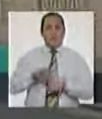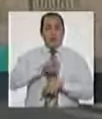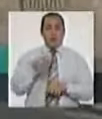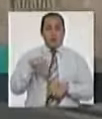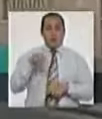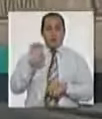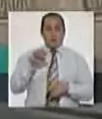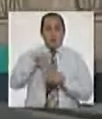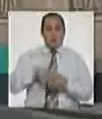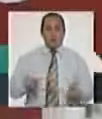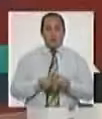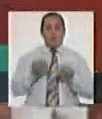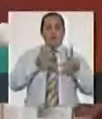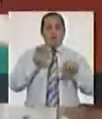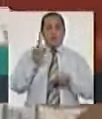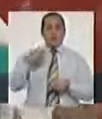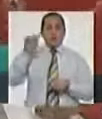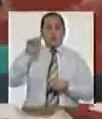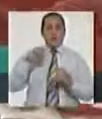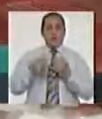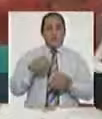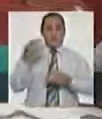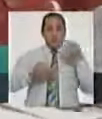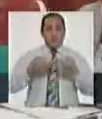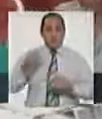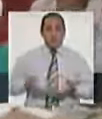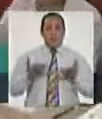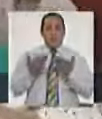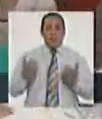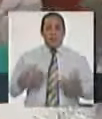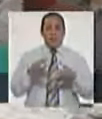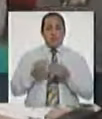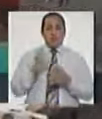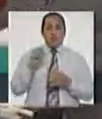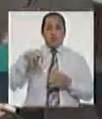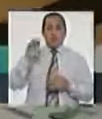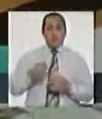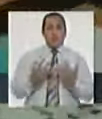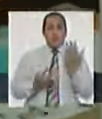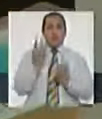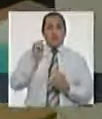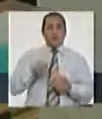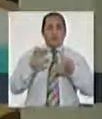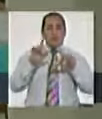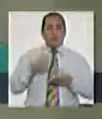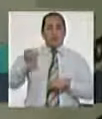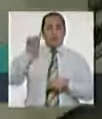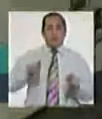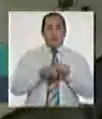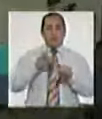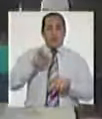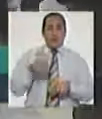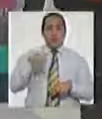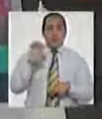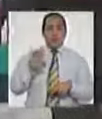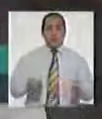de Elecciones, 81 millones de este presupuesto son destinados a la OMPE, 14.8 millones al Jurado Nacional